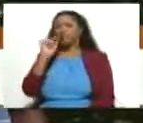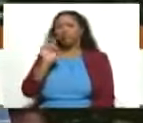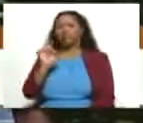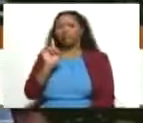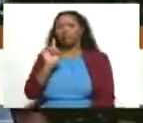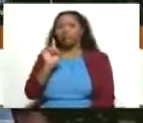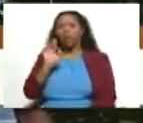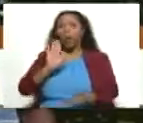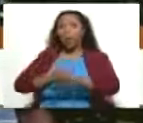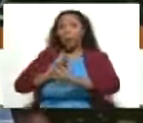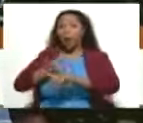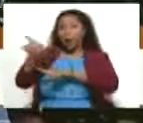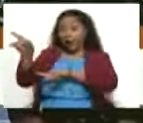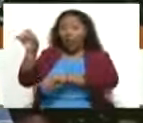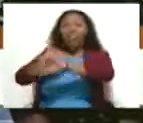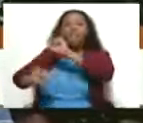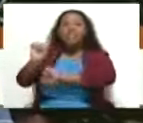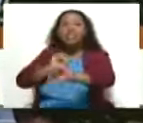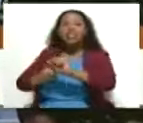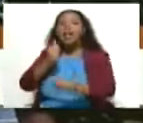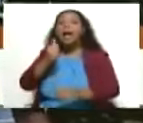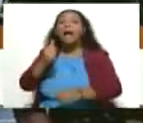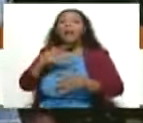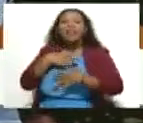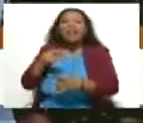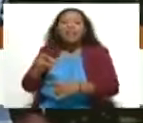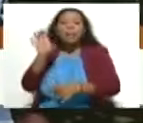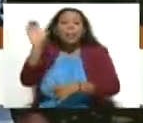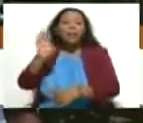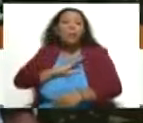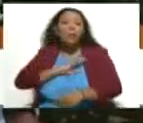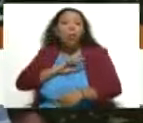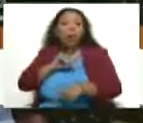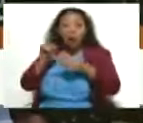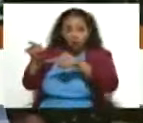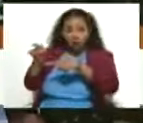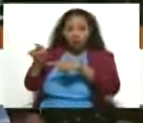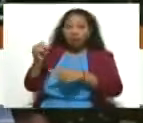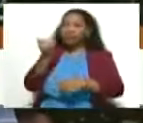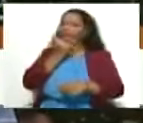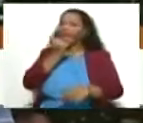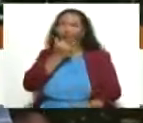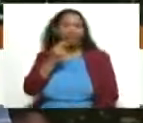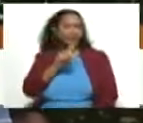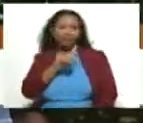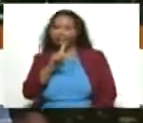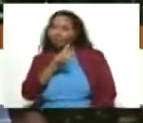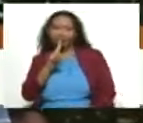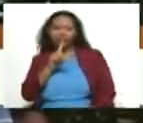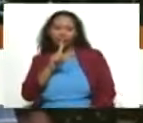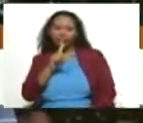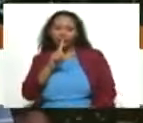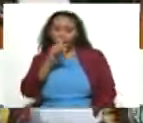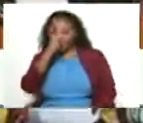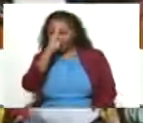Porque él está defendiendo los intereses de su patria, está equivocado, está equivocada. Sin